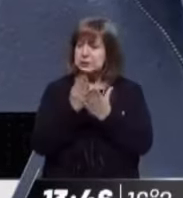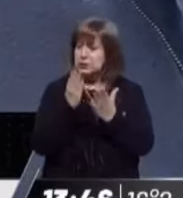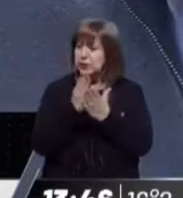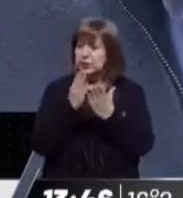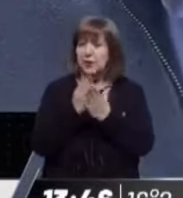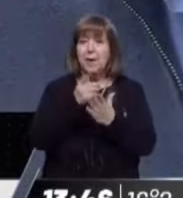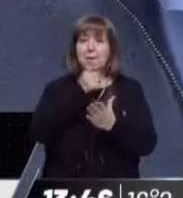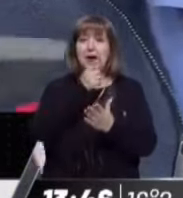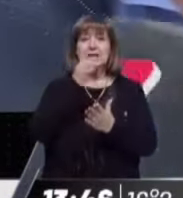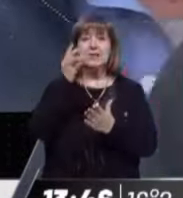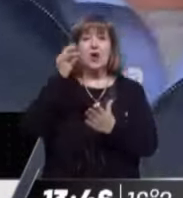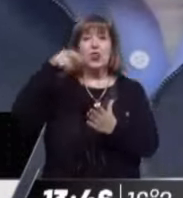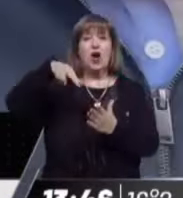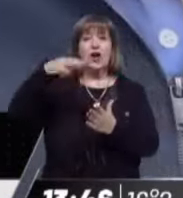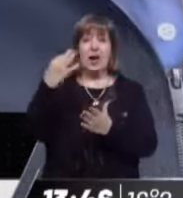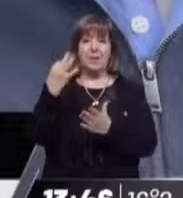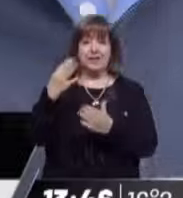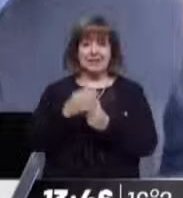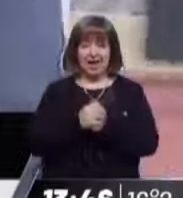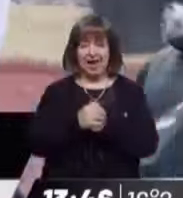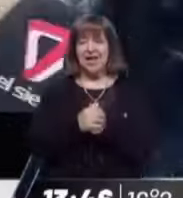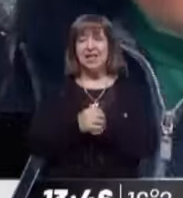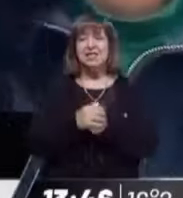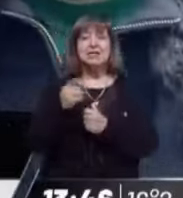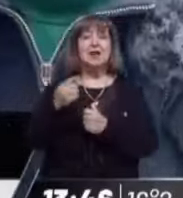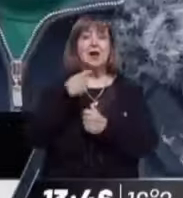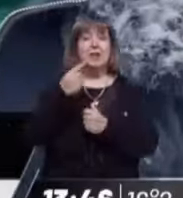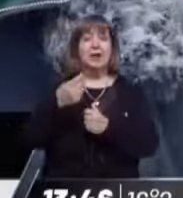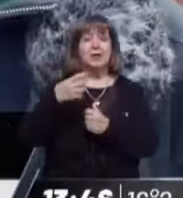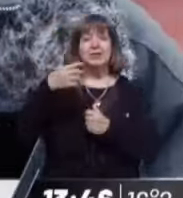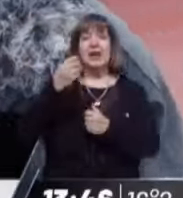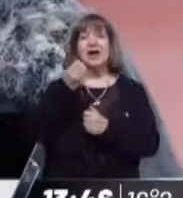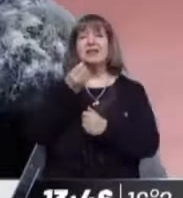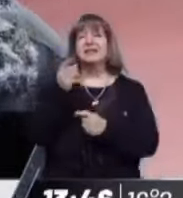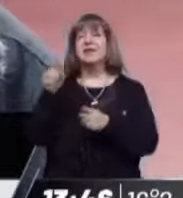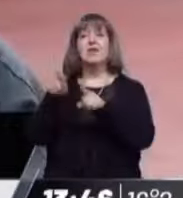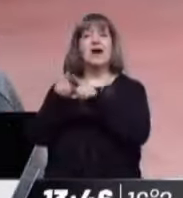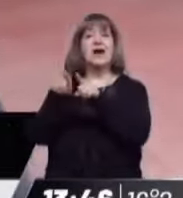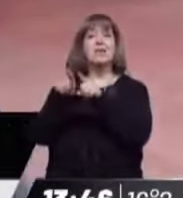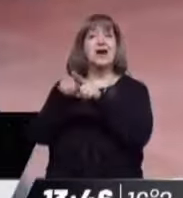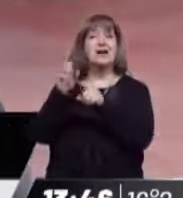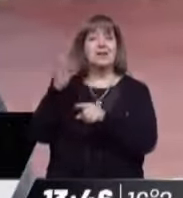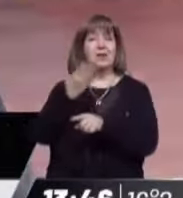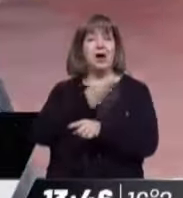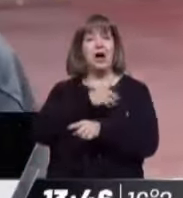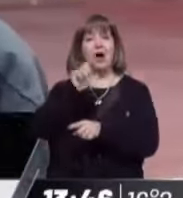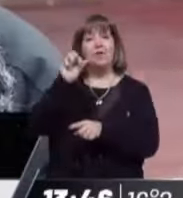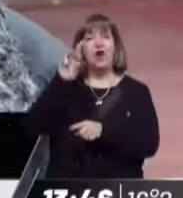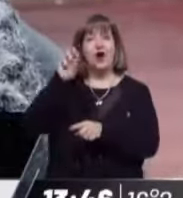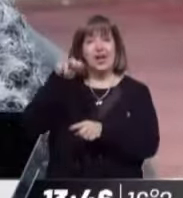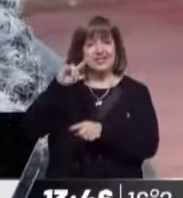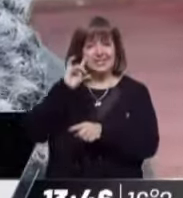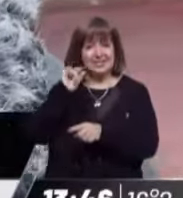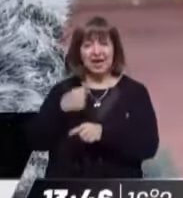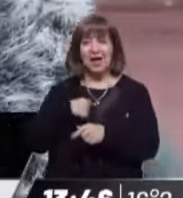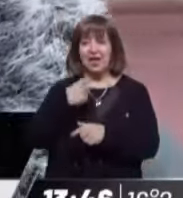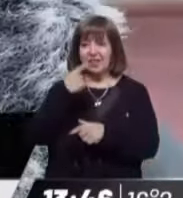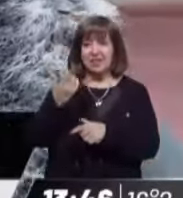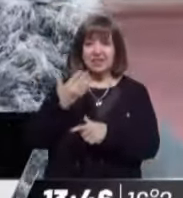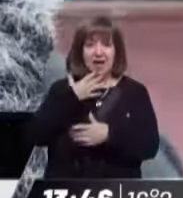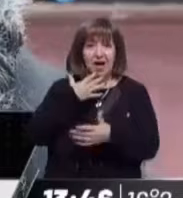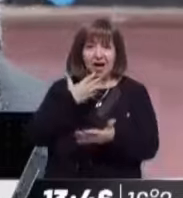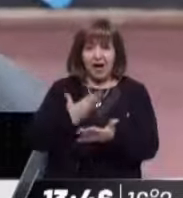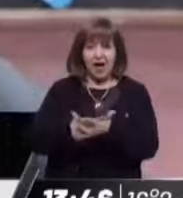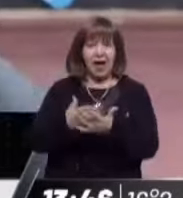don especial. Hermana, ¿tu nombre? Florencia. ¿Morís de amor viéndolo? No, es mi orgullo más grande. Realmente que no podemos creer